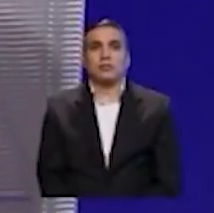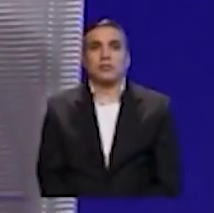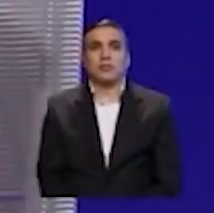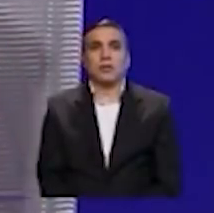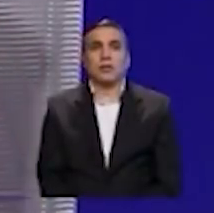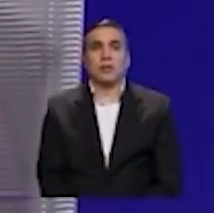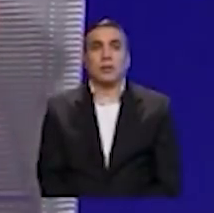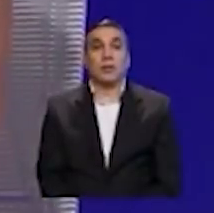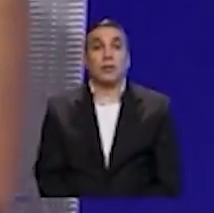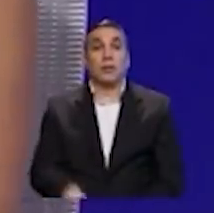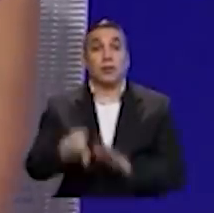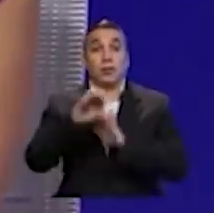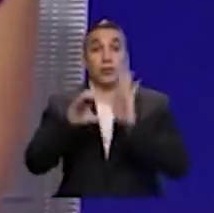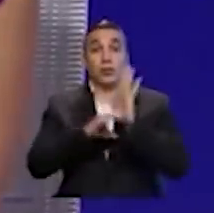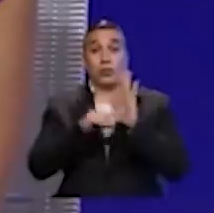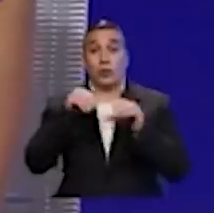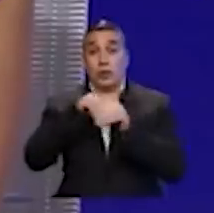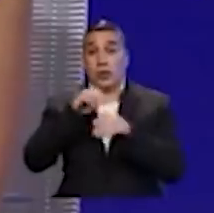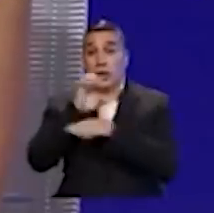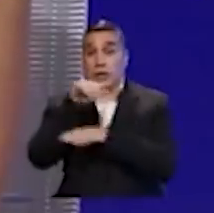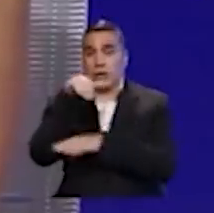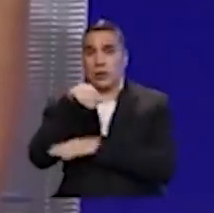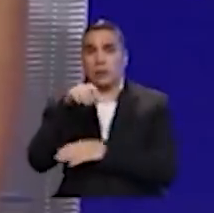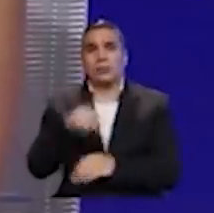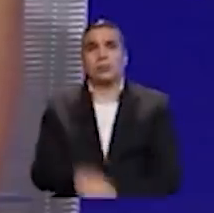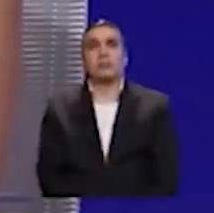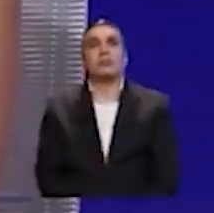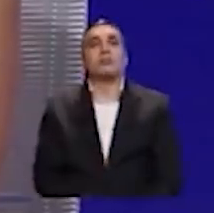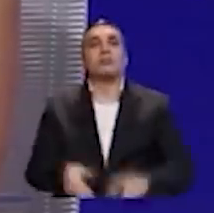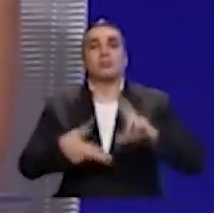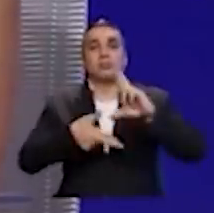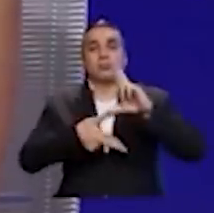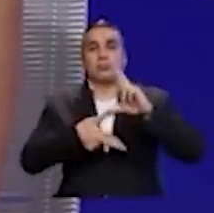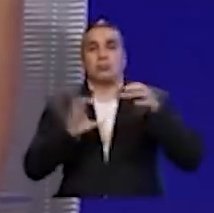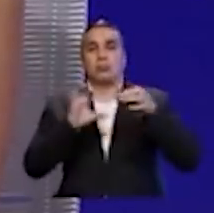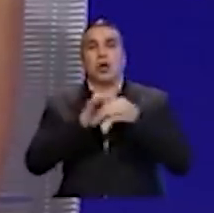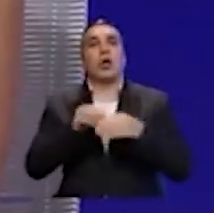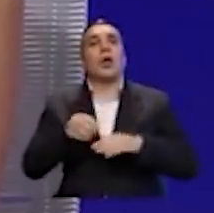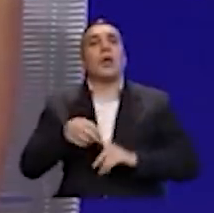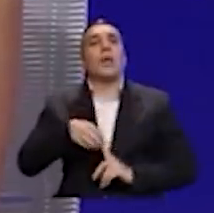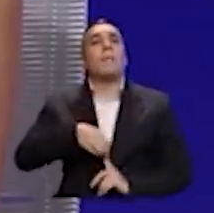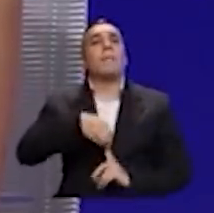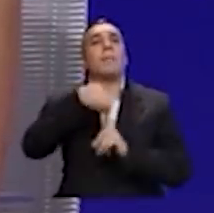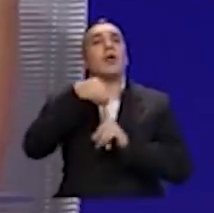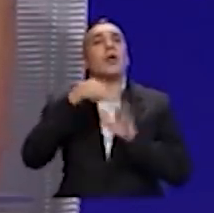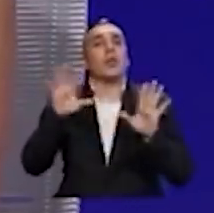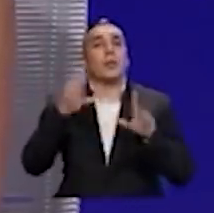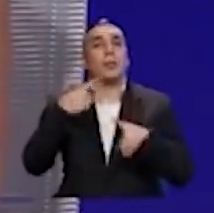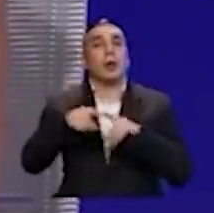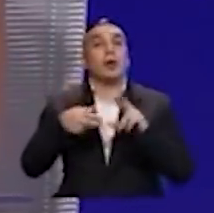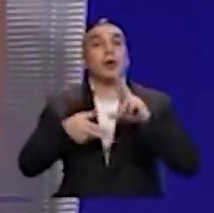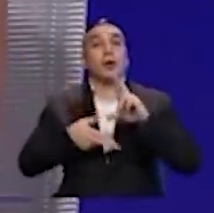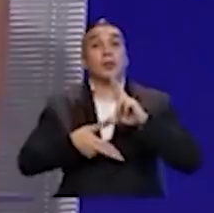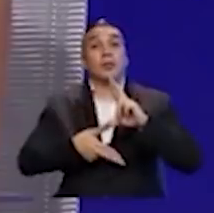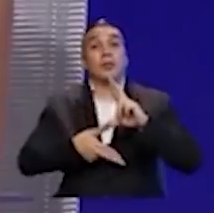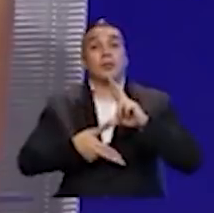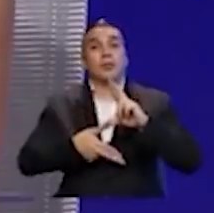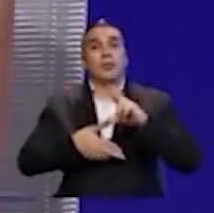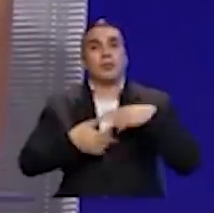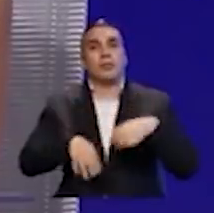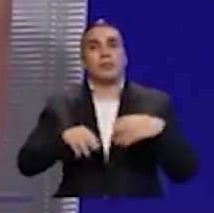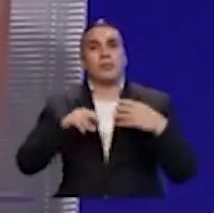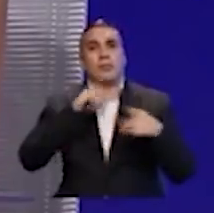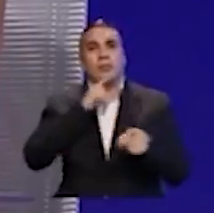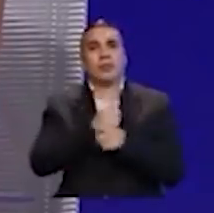Si tres tristes tigres comen trigo en un trigal, ¿por qué usted nació en este país que sabe a caña y almidón, que